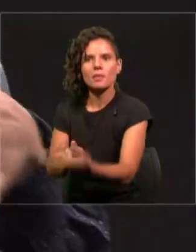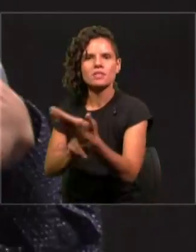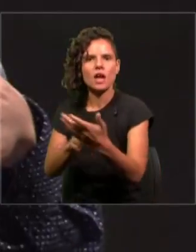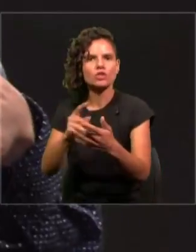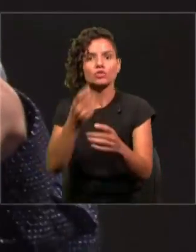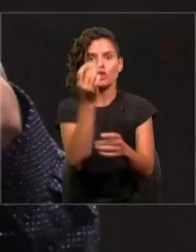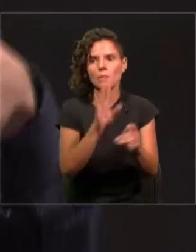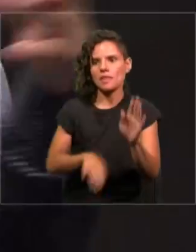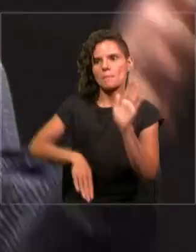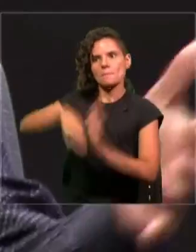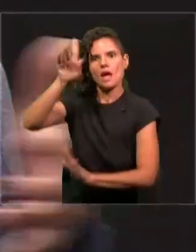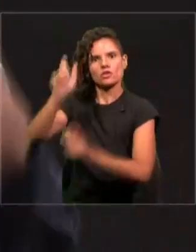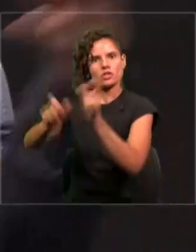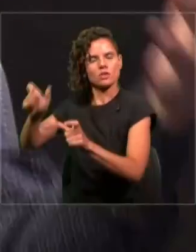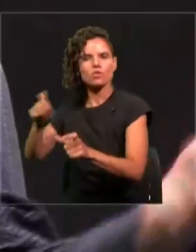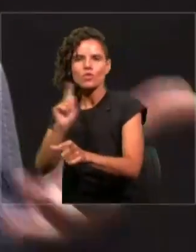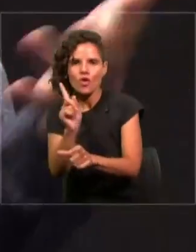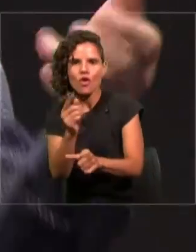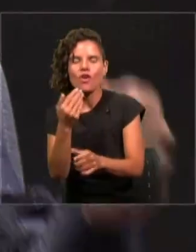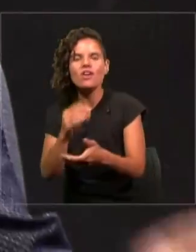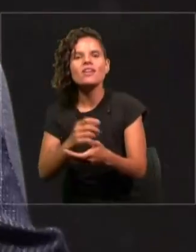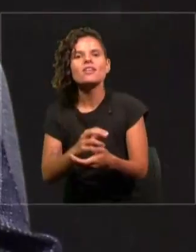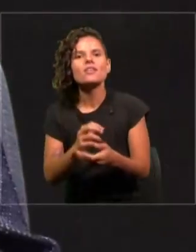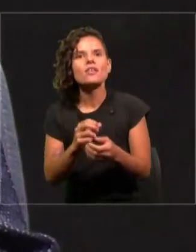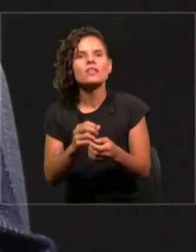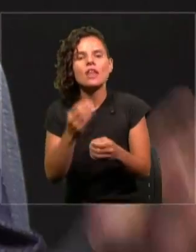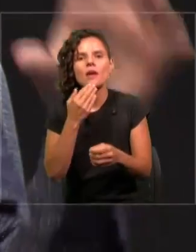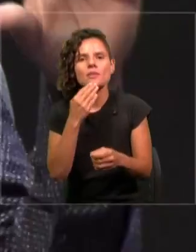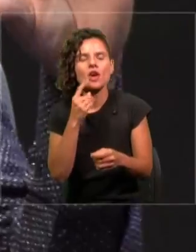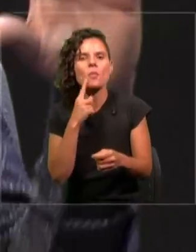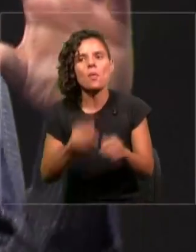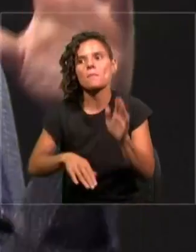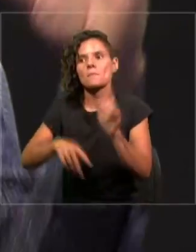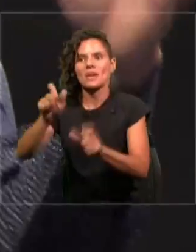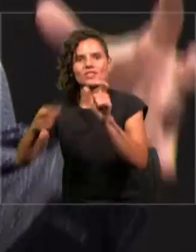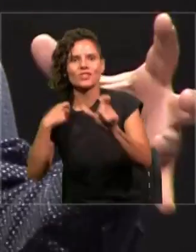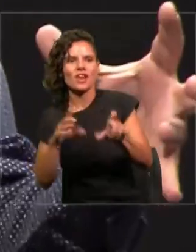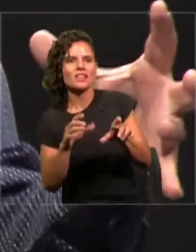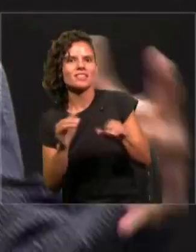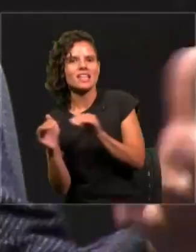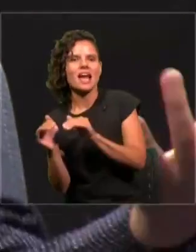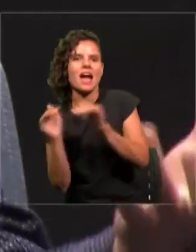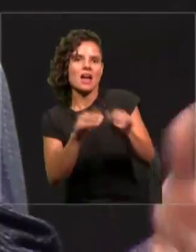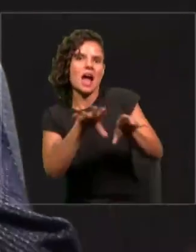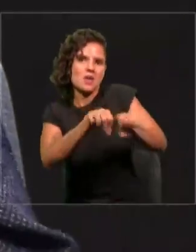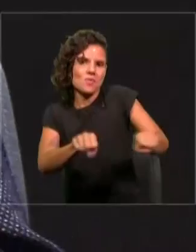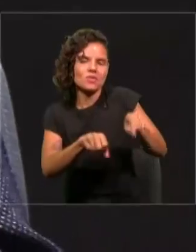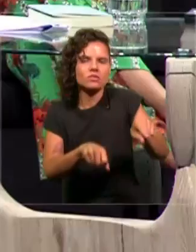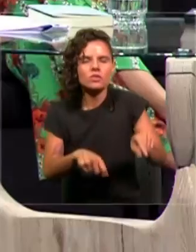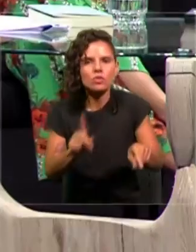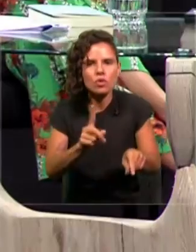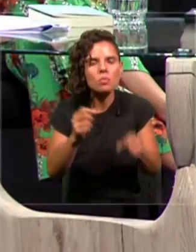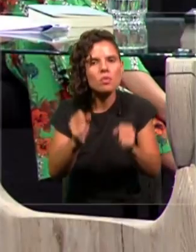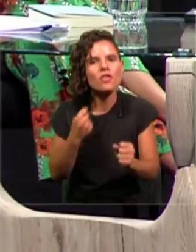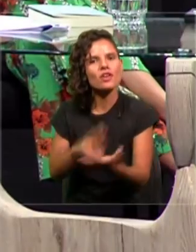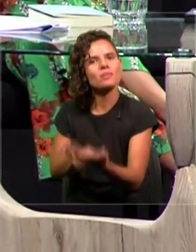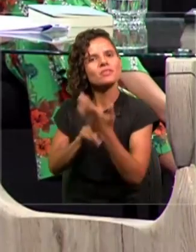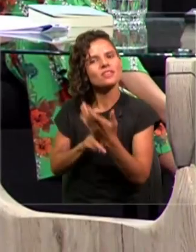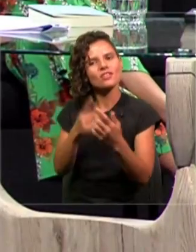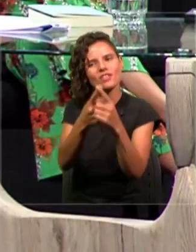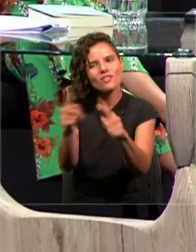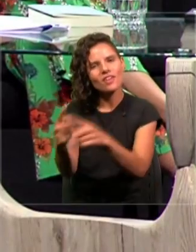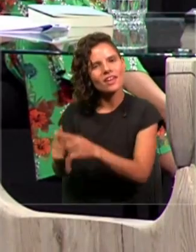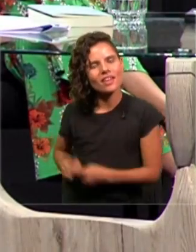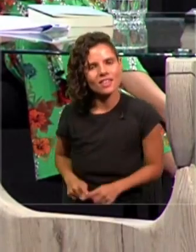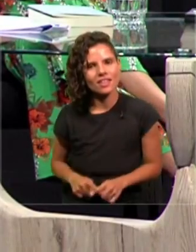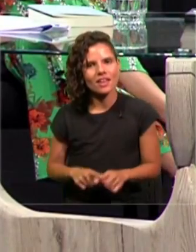mayoría, representa al porcentaje tal vez que esté de acuerdo con aquello, pero lo que te podemos sostener a la larga hoy es que existen 3 caminos